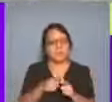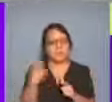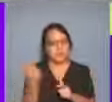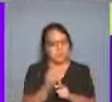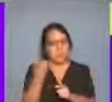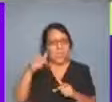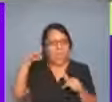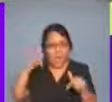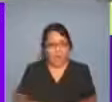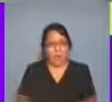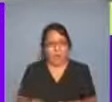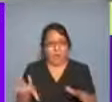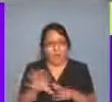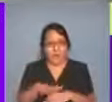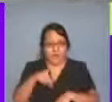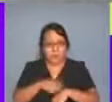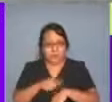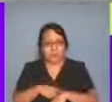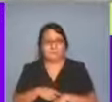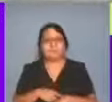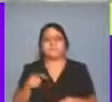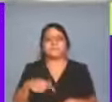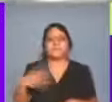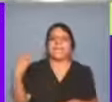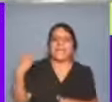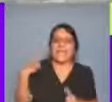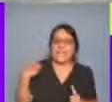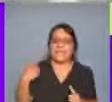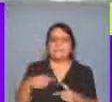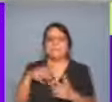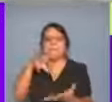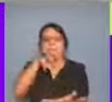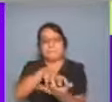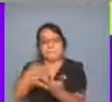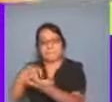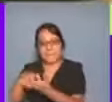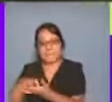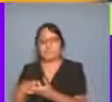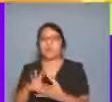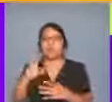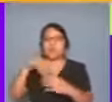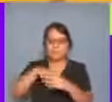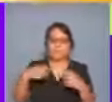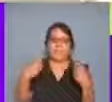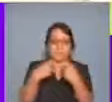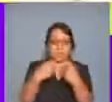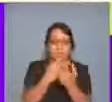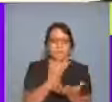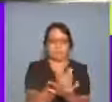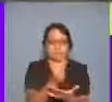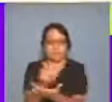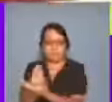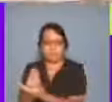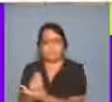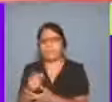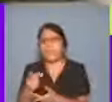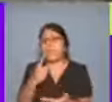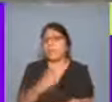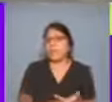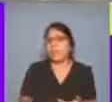ahora en este preciso momento entre gerentes empresarios parte del sindicato también en donde se iba a